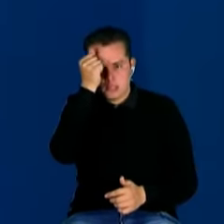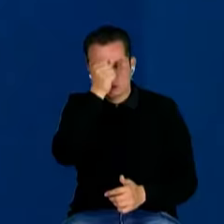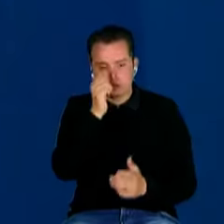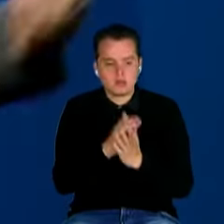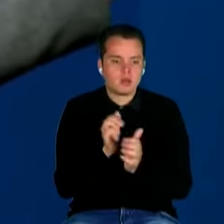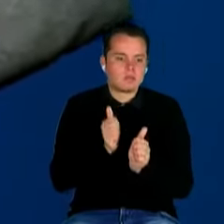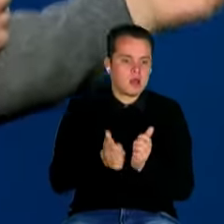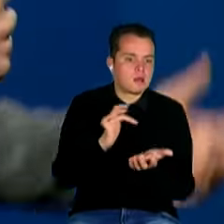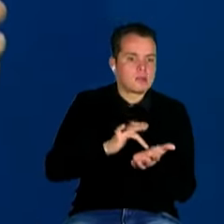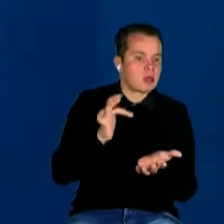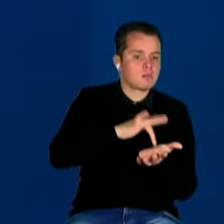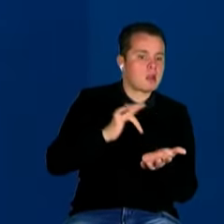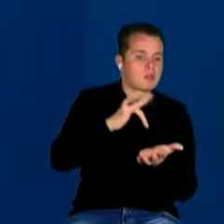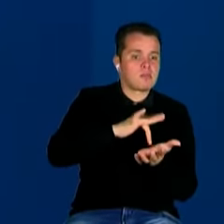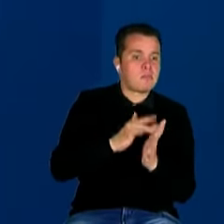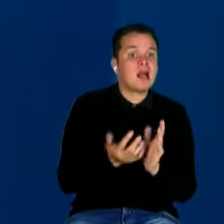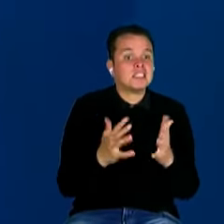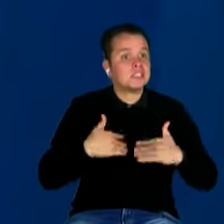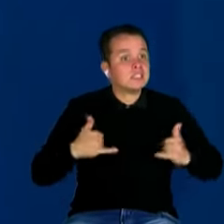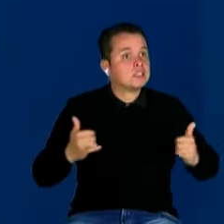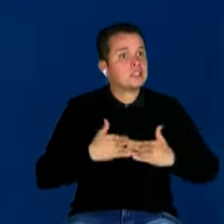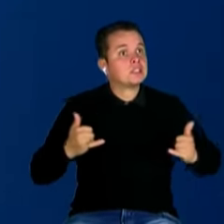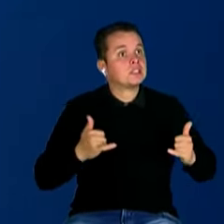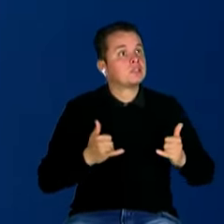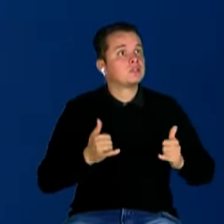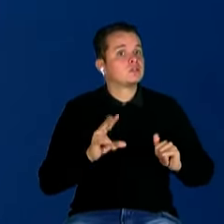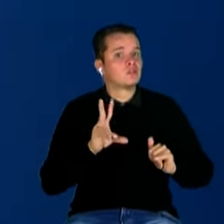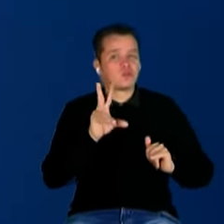manera entonces ser felices. No,